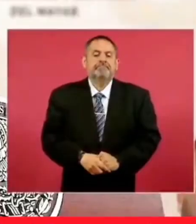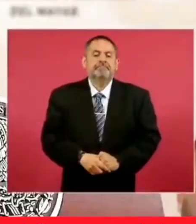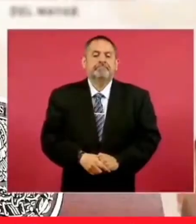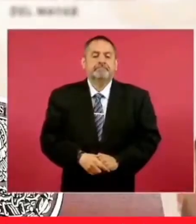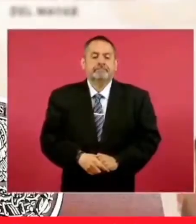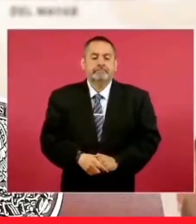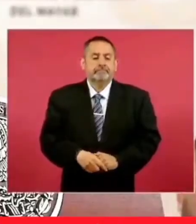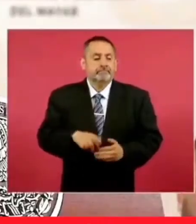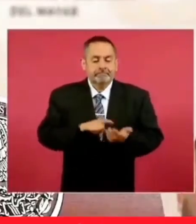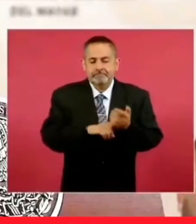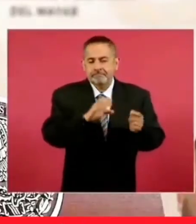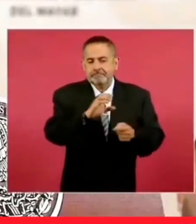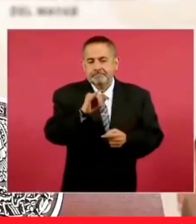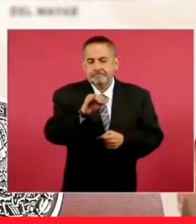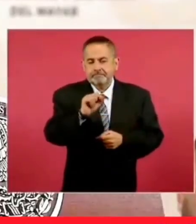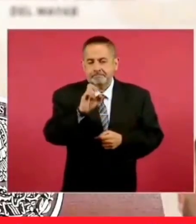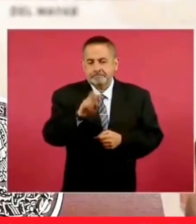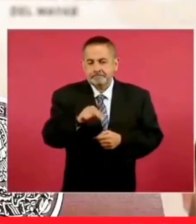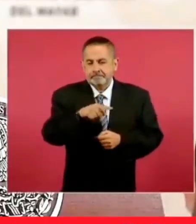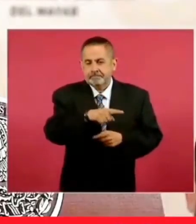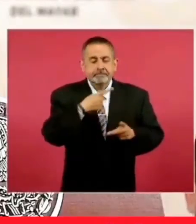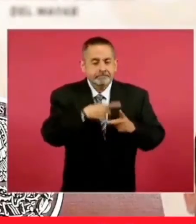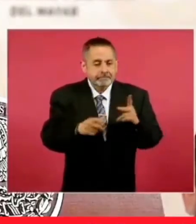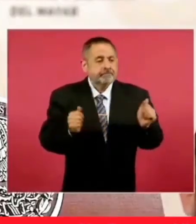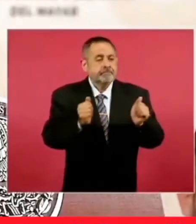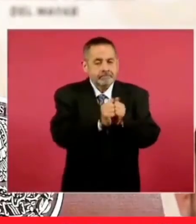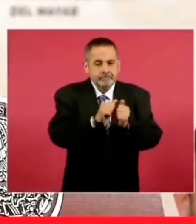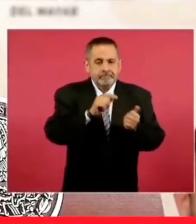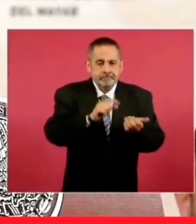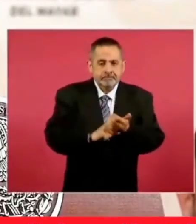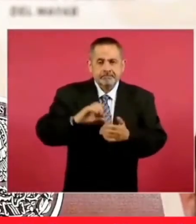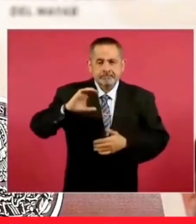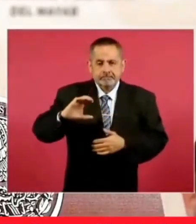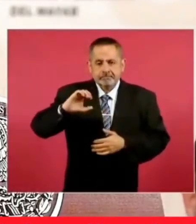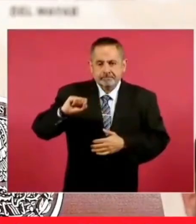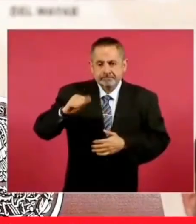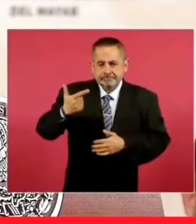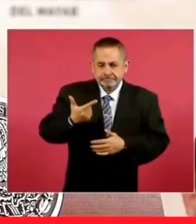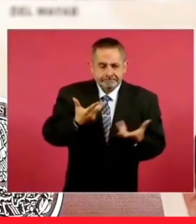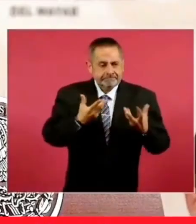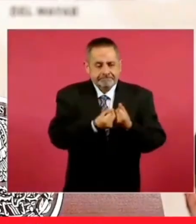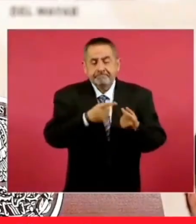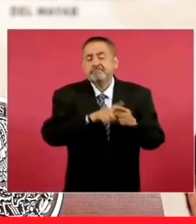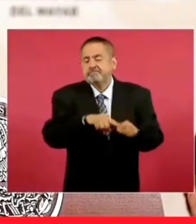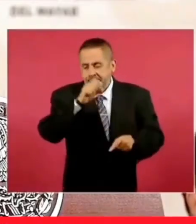En el CISEN, con Carlos Salinas de Gortari.